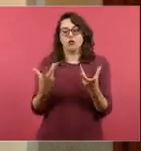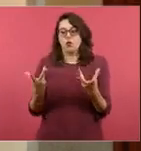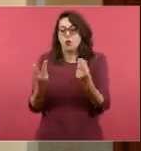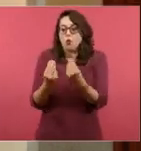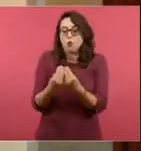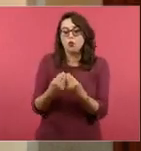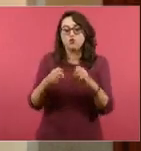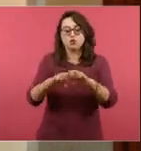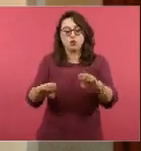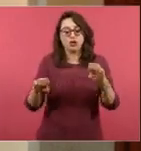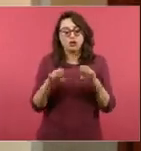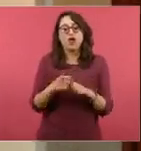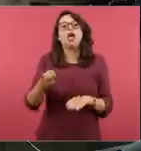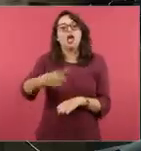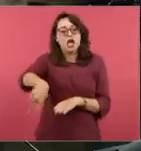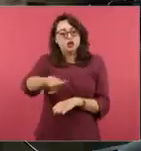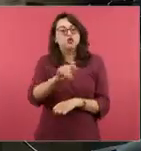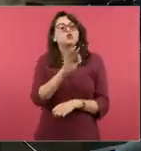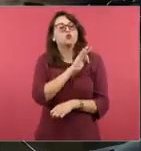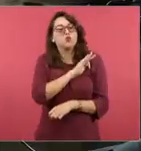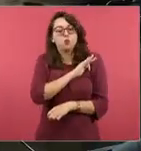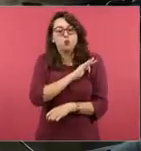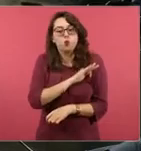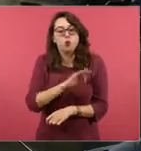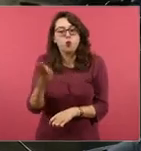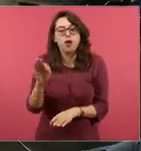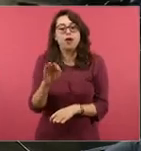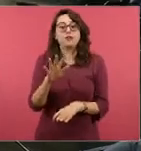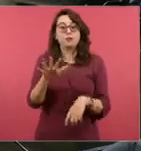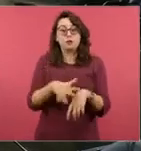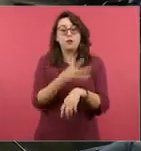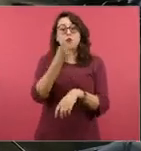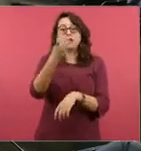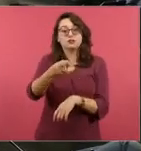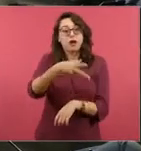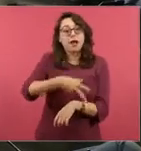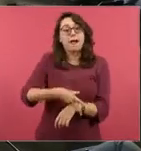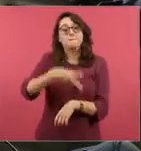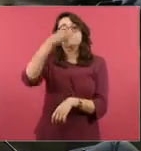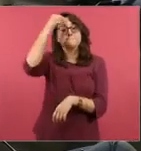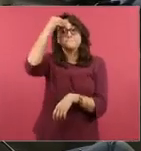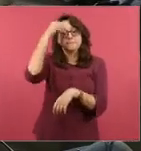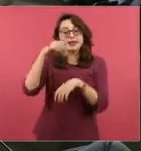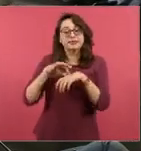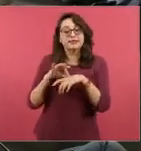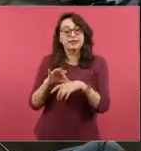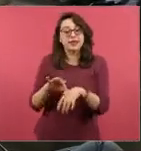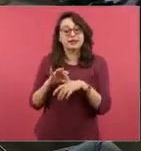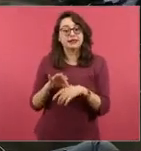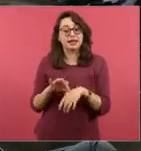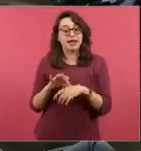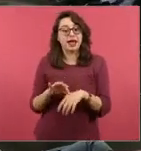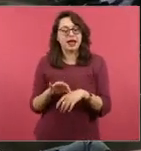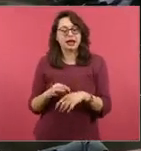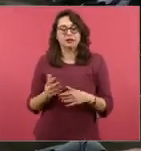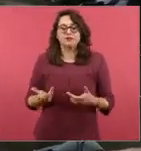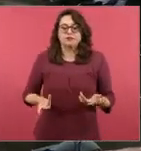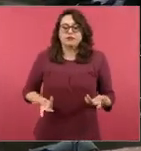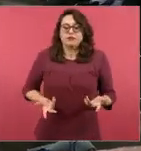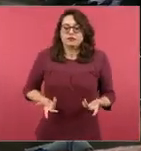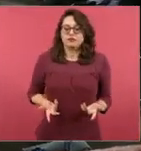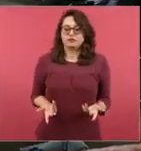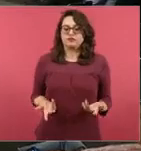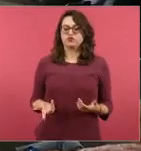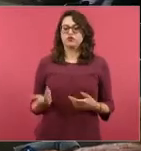están al alcance. Por eso se habla de aprendizaje significativo. No tiene caso que yo hable, en este caso, de